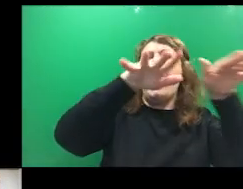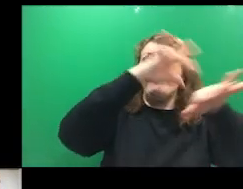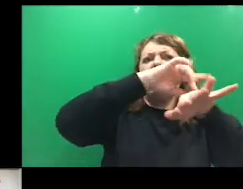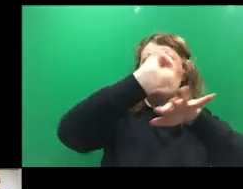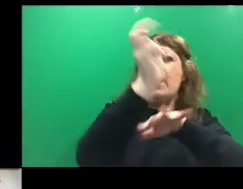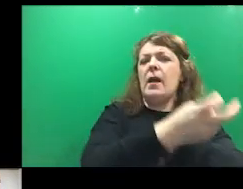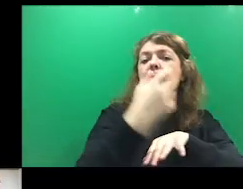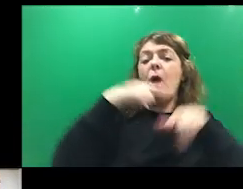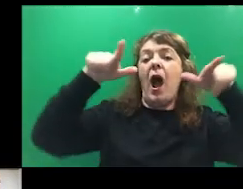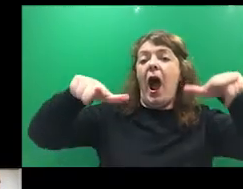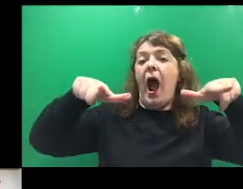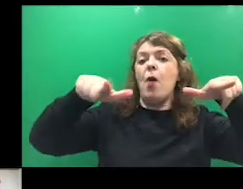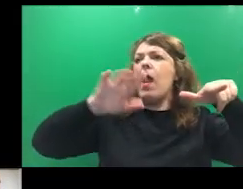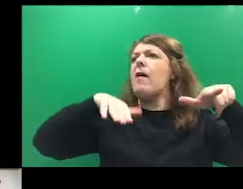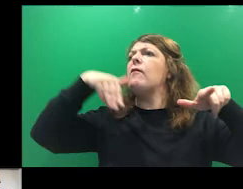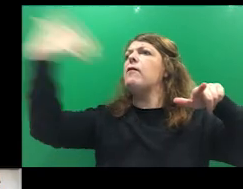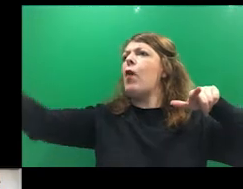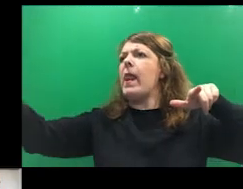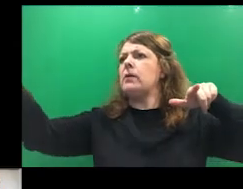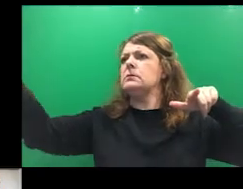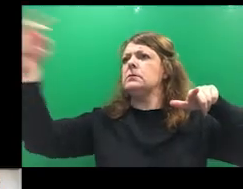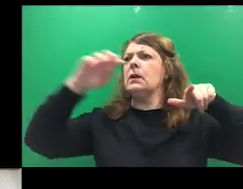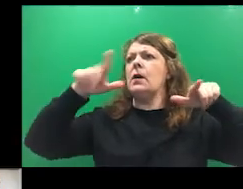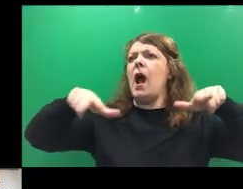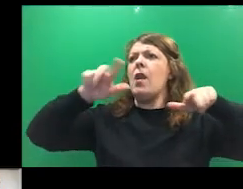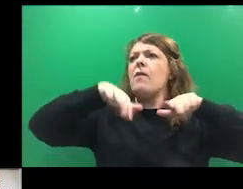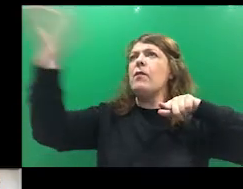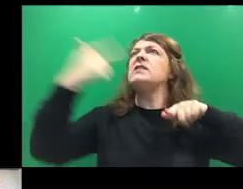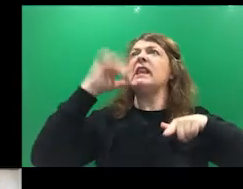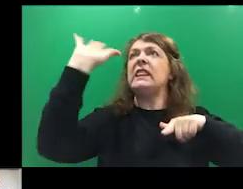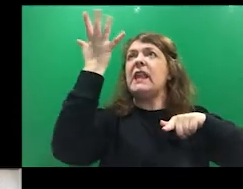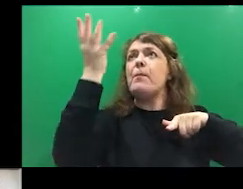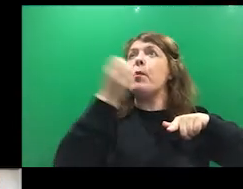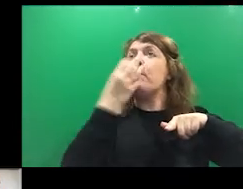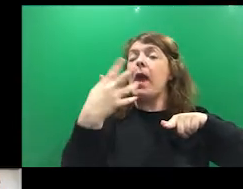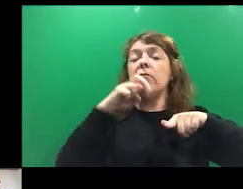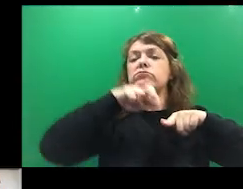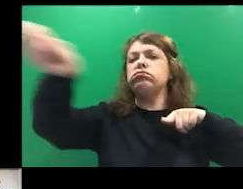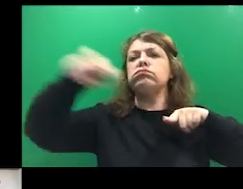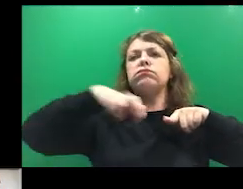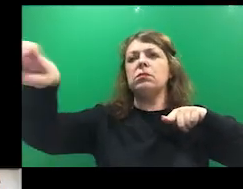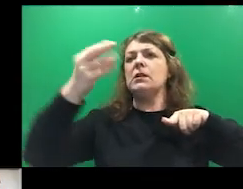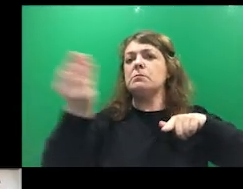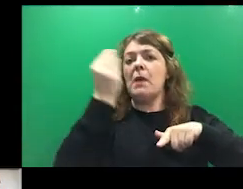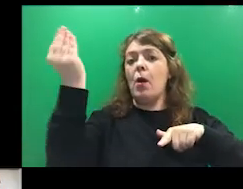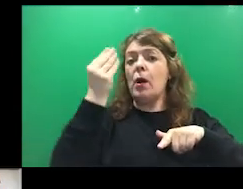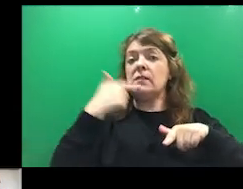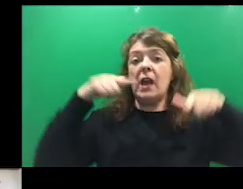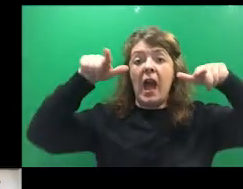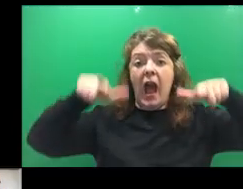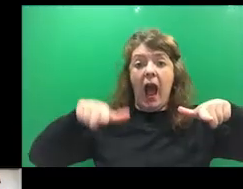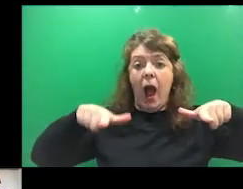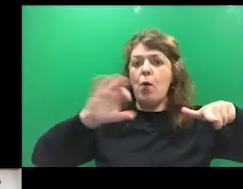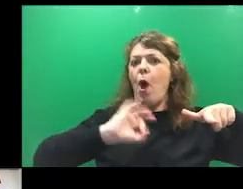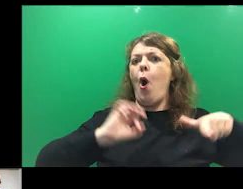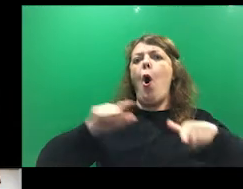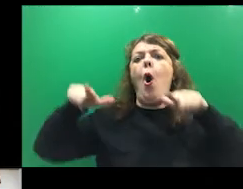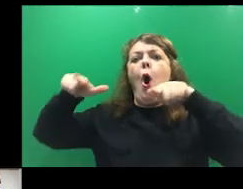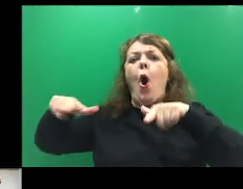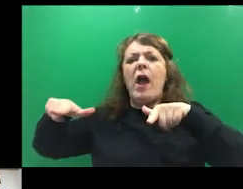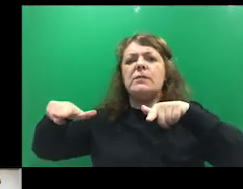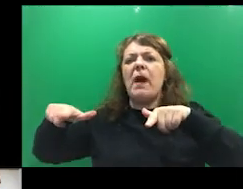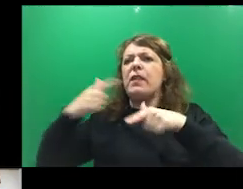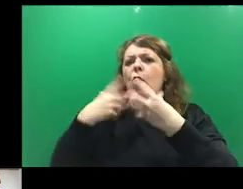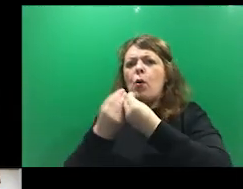por aerosoles es salir del aula al exterior, siempre que el tiempo lo permita. Cuando estamos en